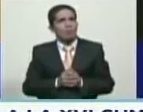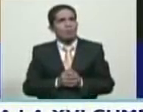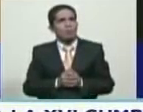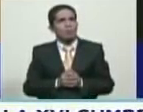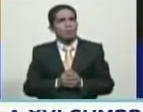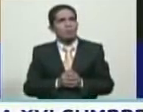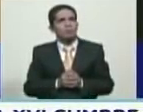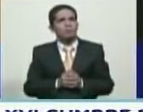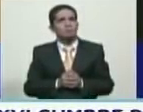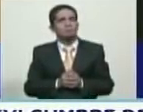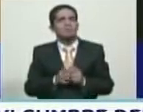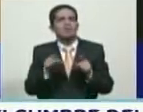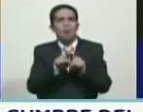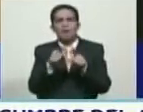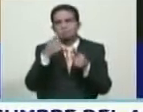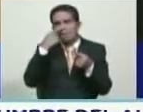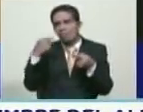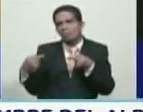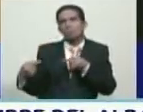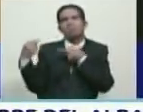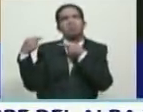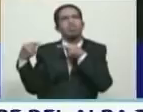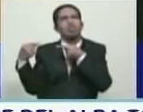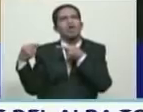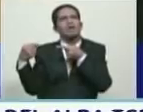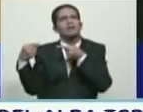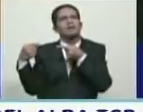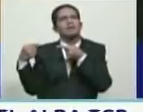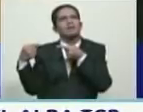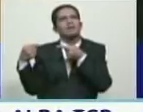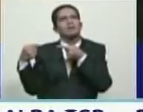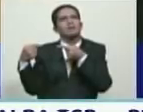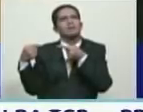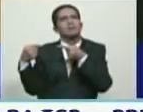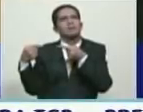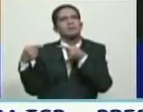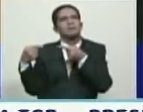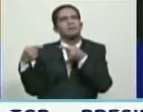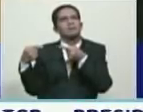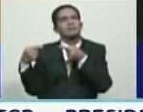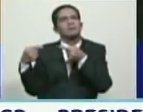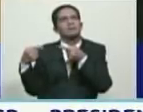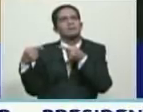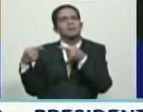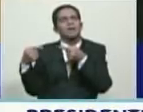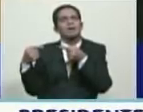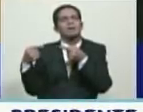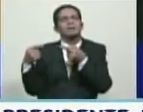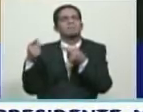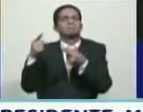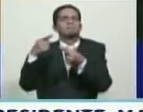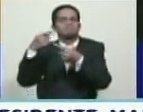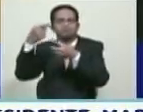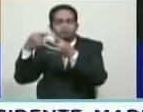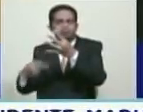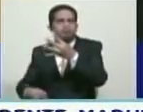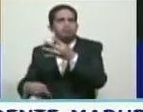para desafiar the following countries from getting their way. A los siguientes